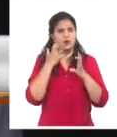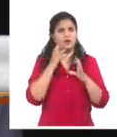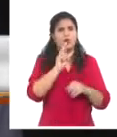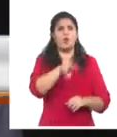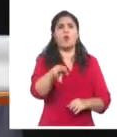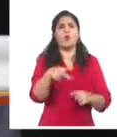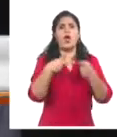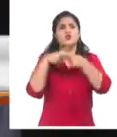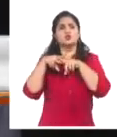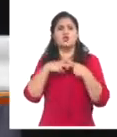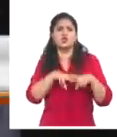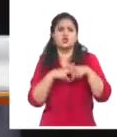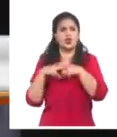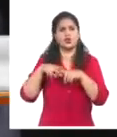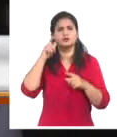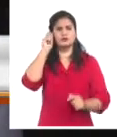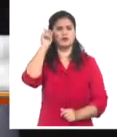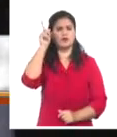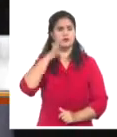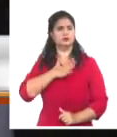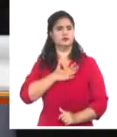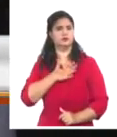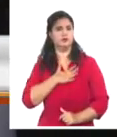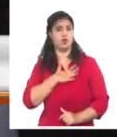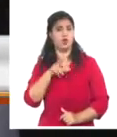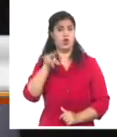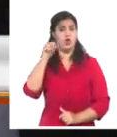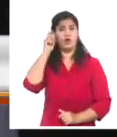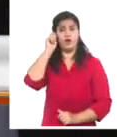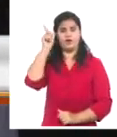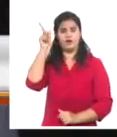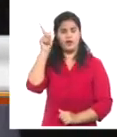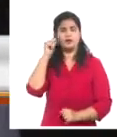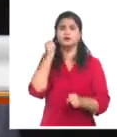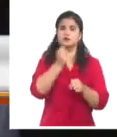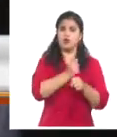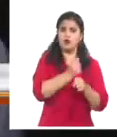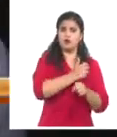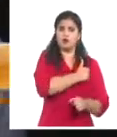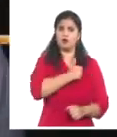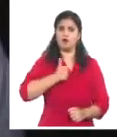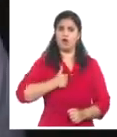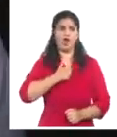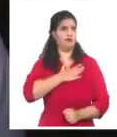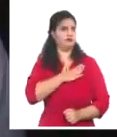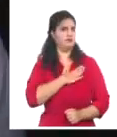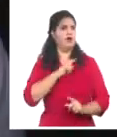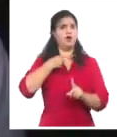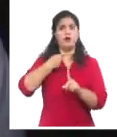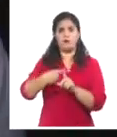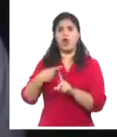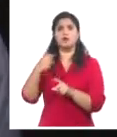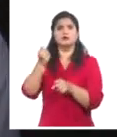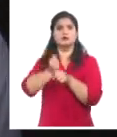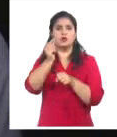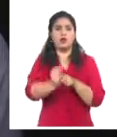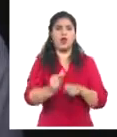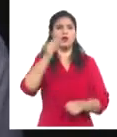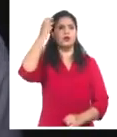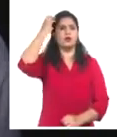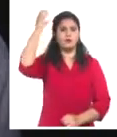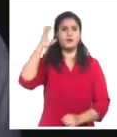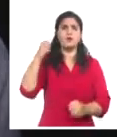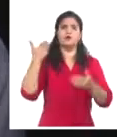de todos los factores económicos, tanto cuentapropistas como agentes, cooperativas y